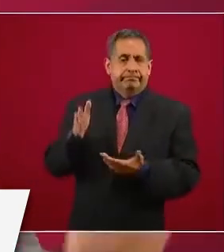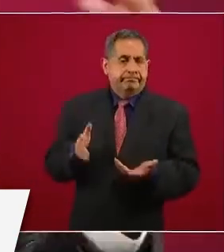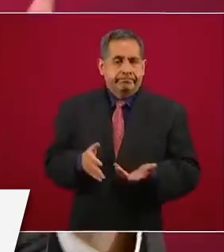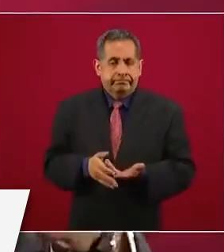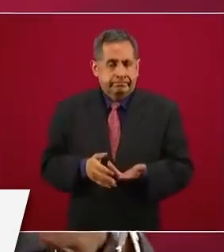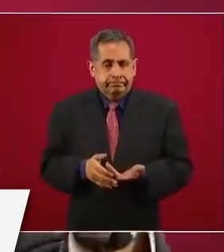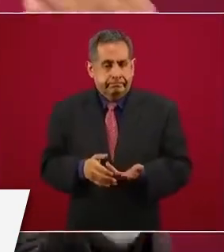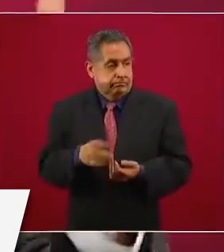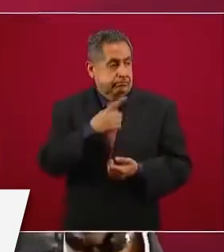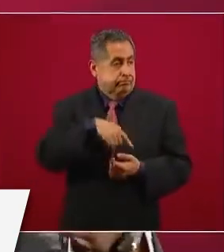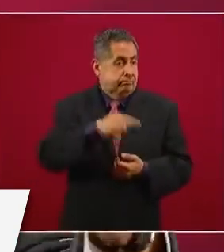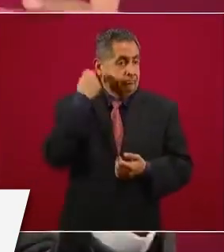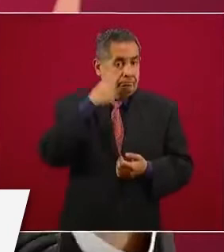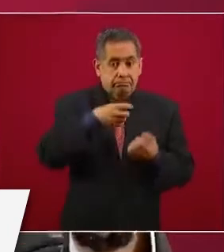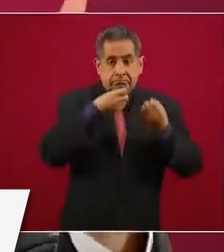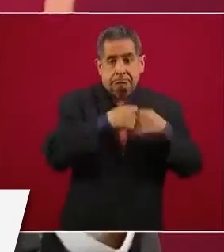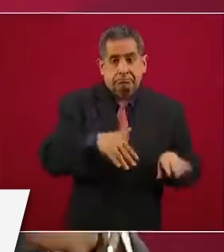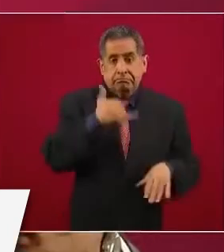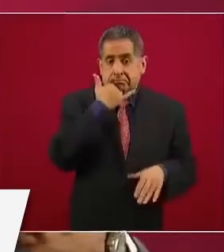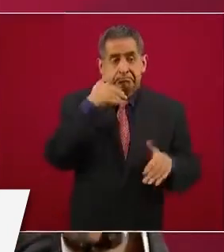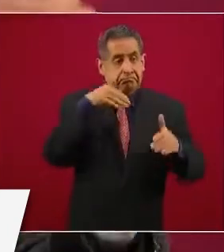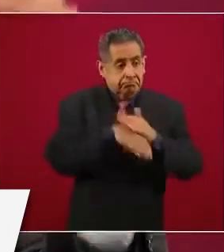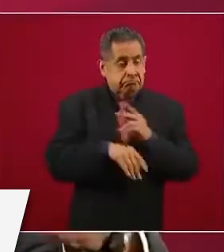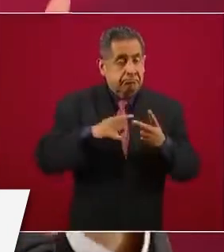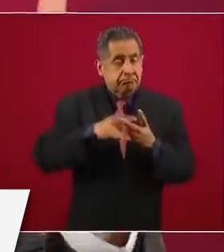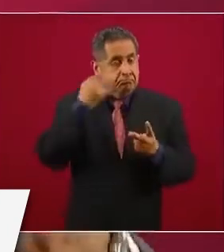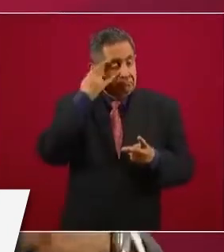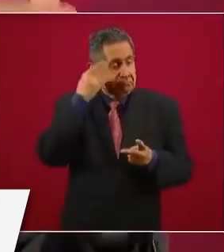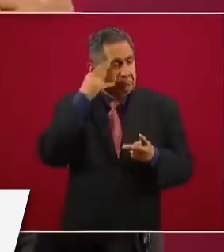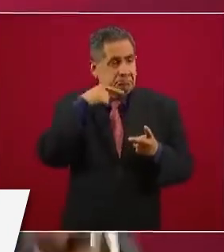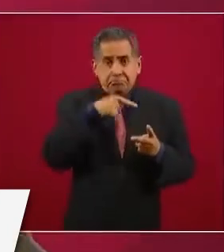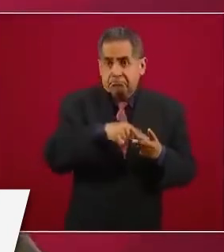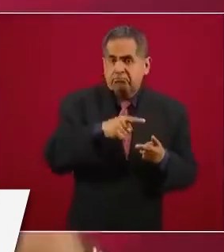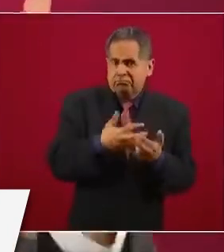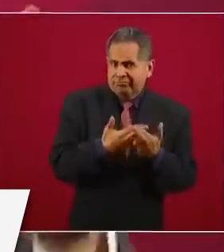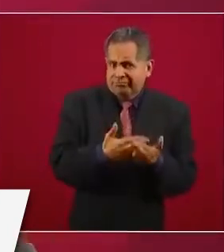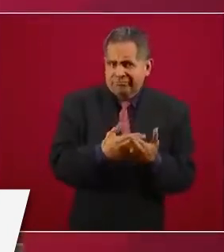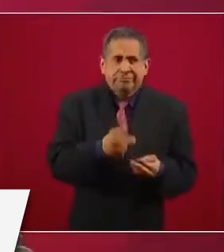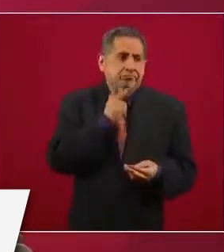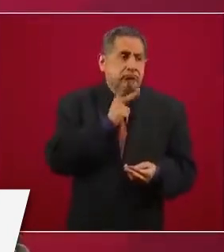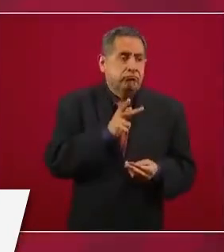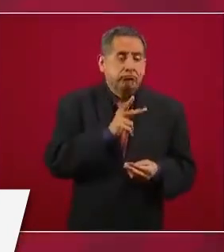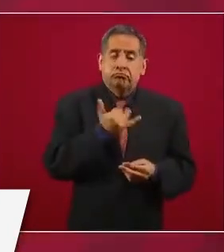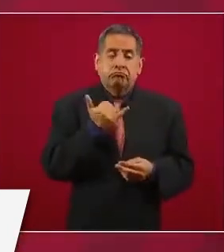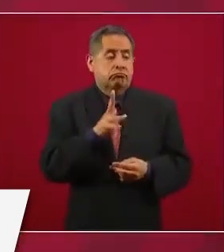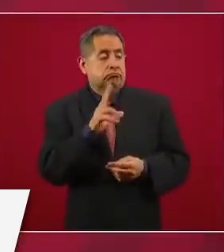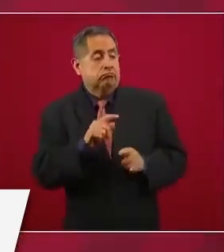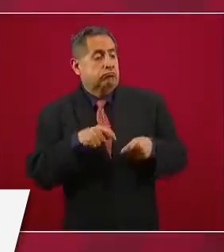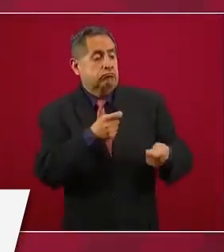Y afectaron a Tabasco y afectaron a Campeche, a los estados productores de petróleo.